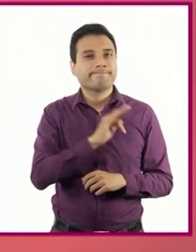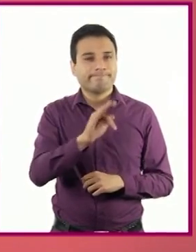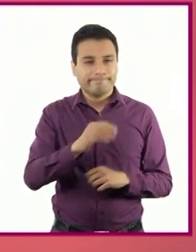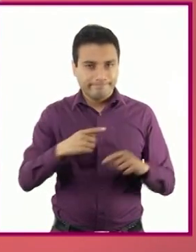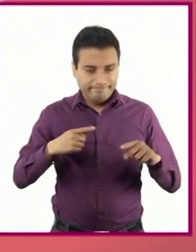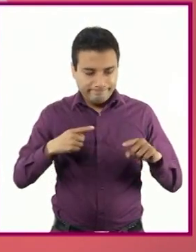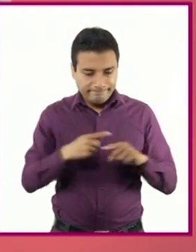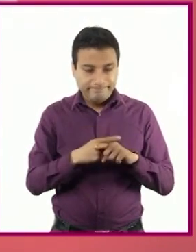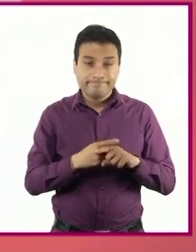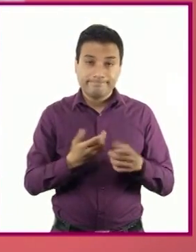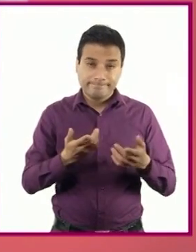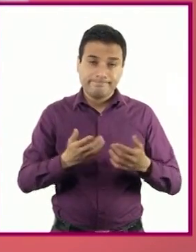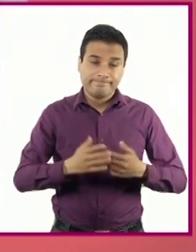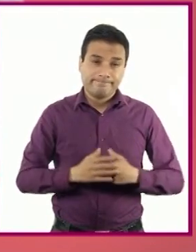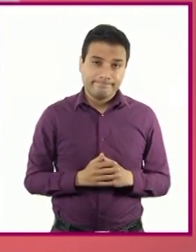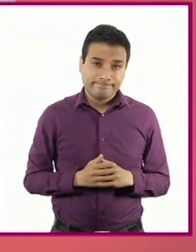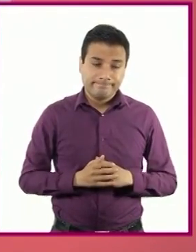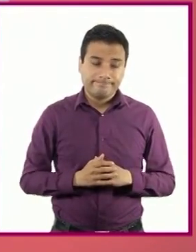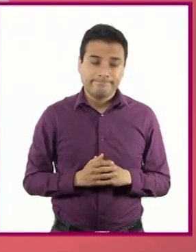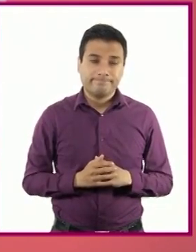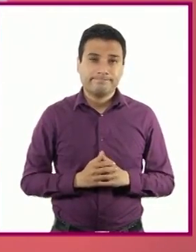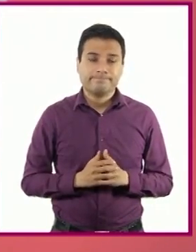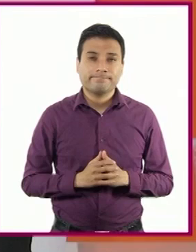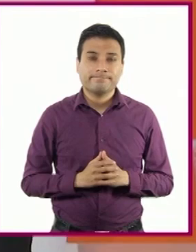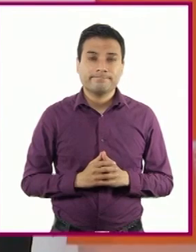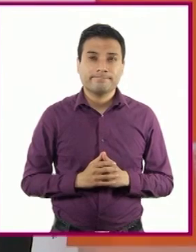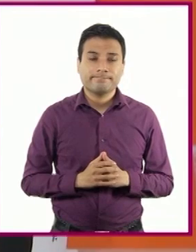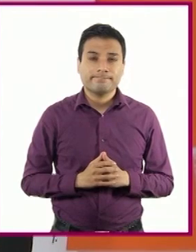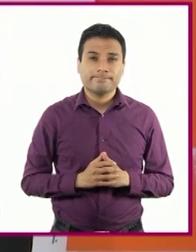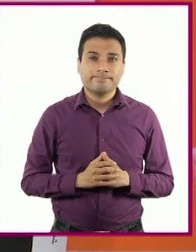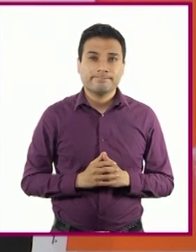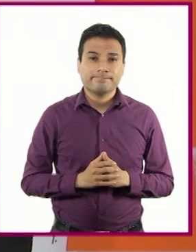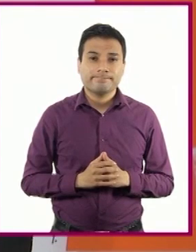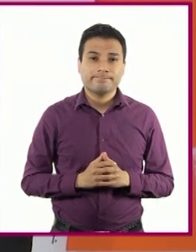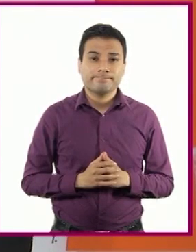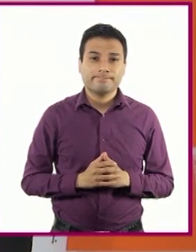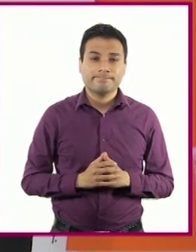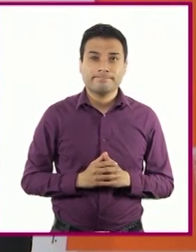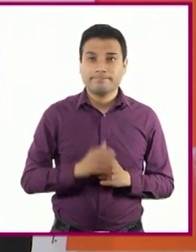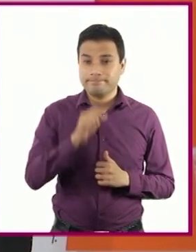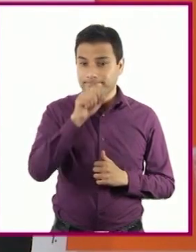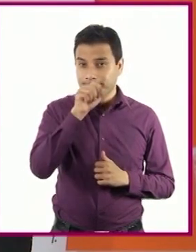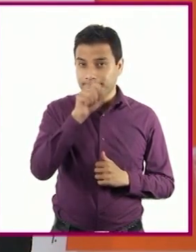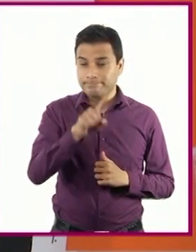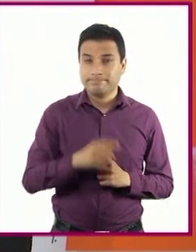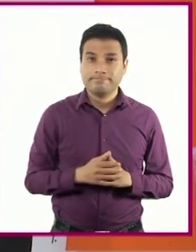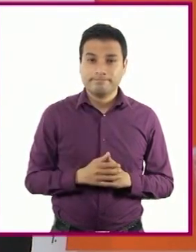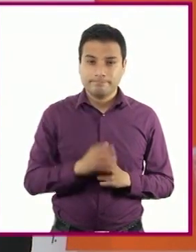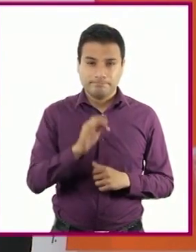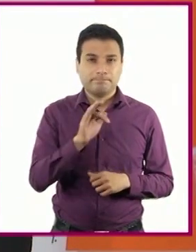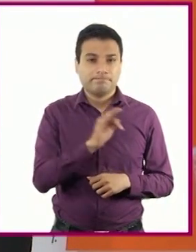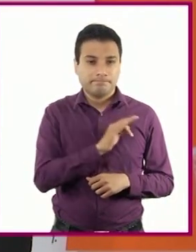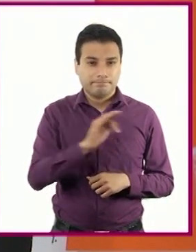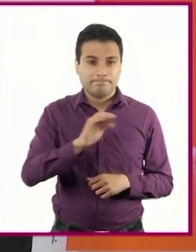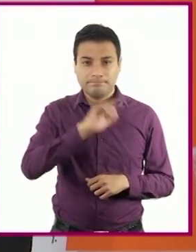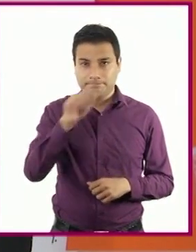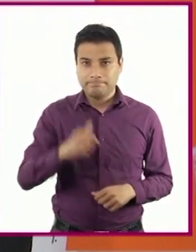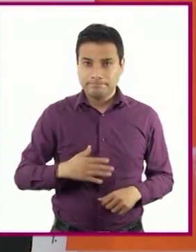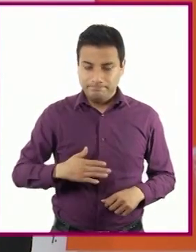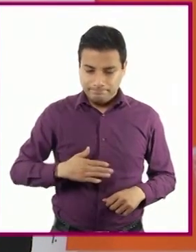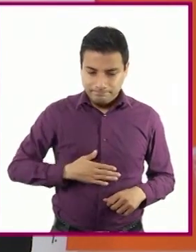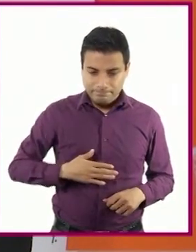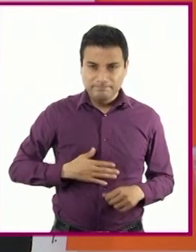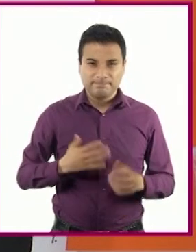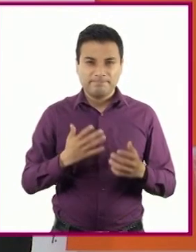estos pueden perder su acción curativa por esta razón. También pueden generar desequilibrios digestivos, como el